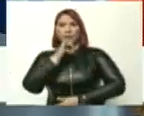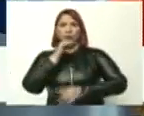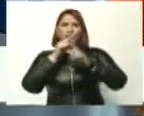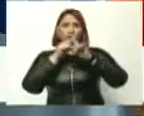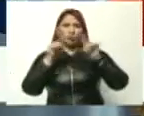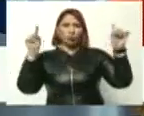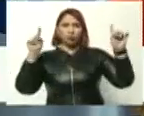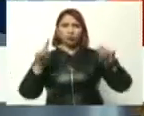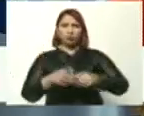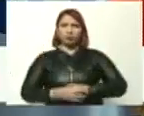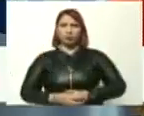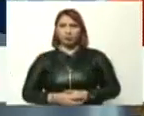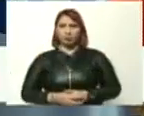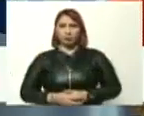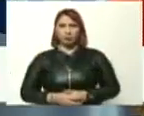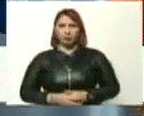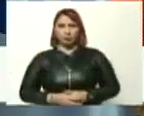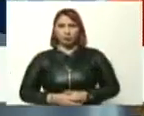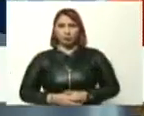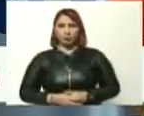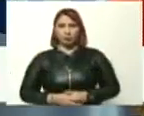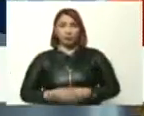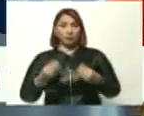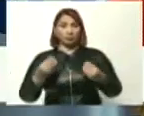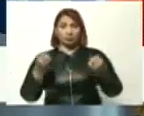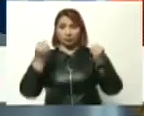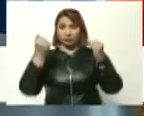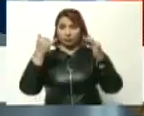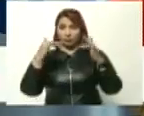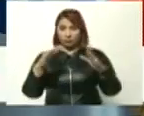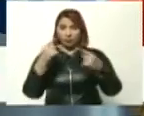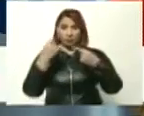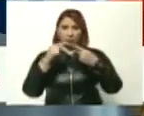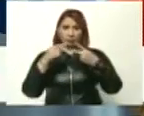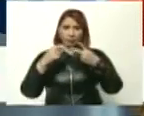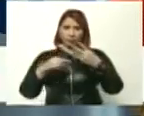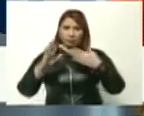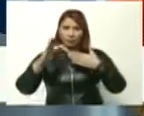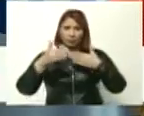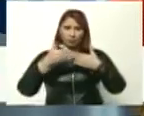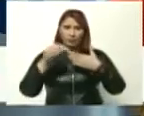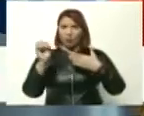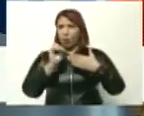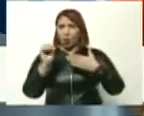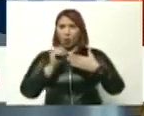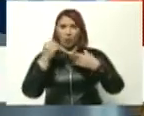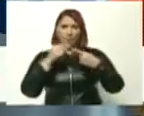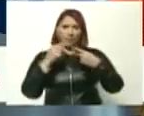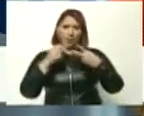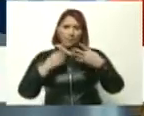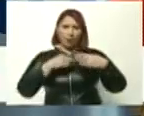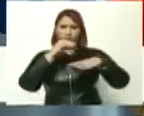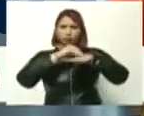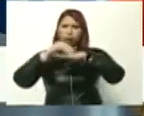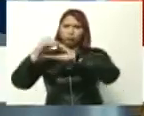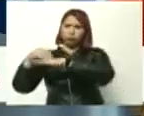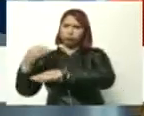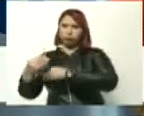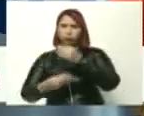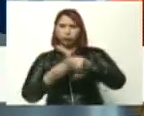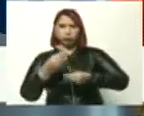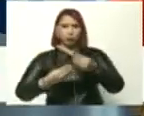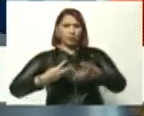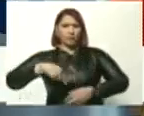distinta, tales como una cantidad de casos concluidos o diligencias realizadas que son